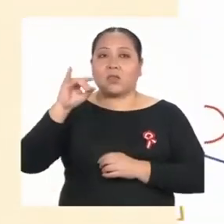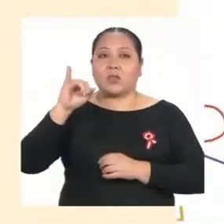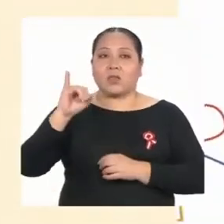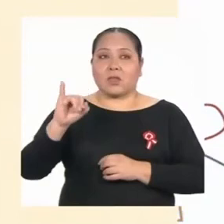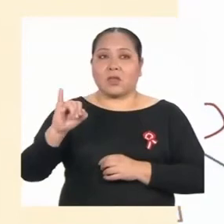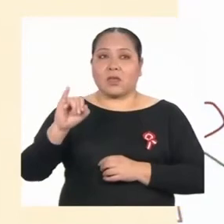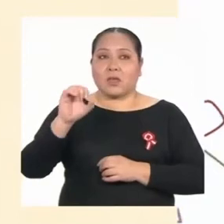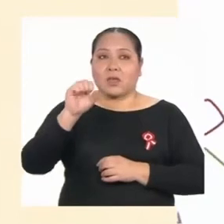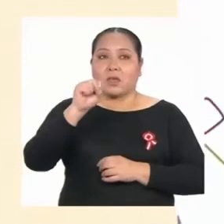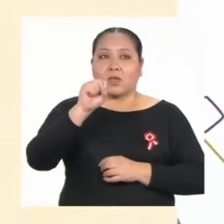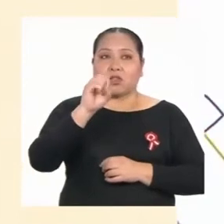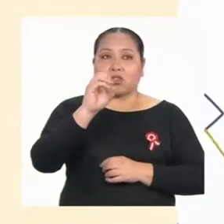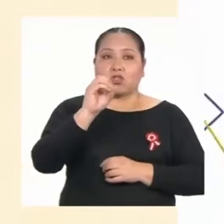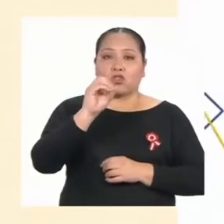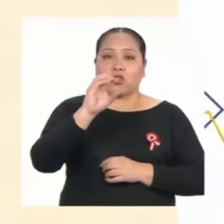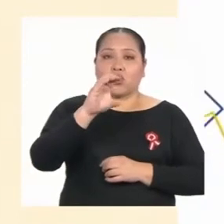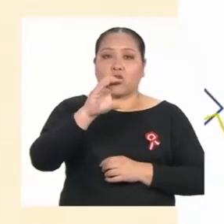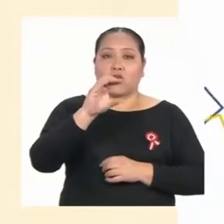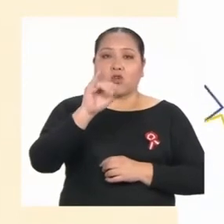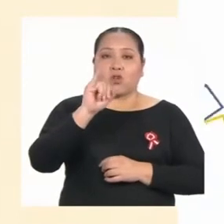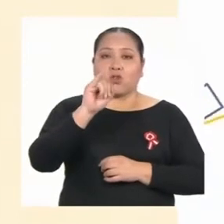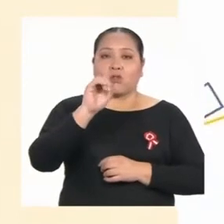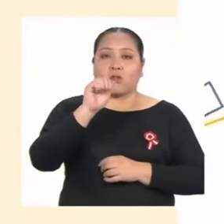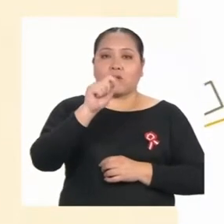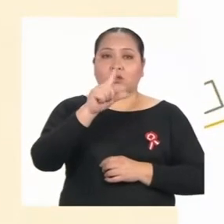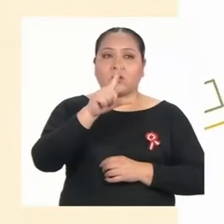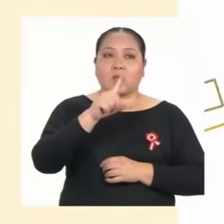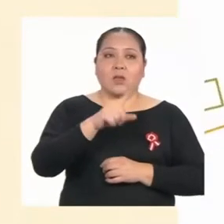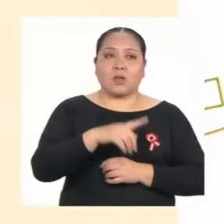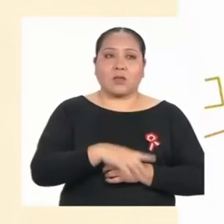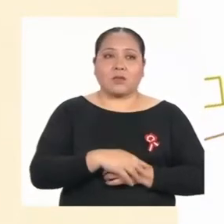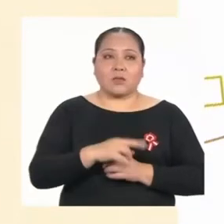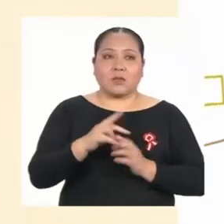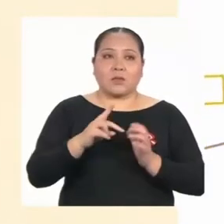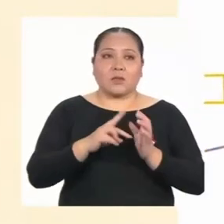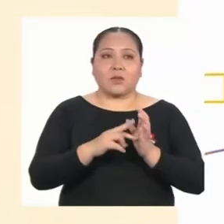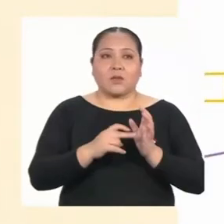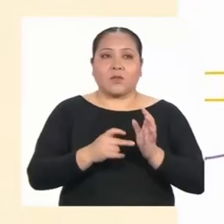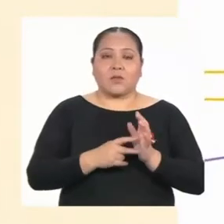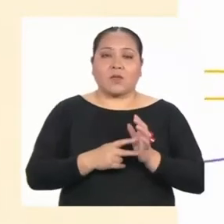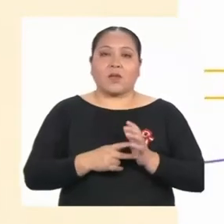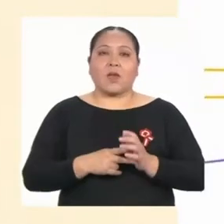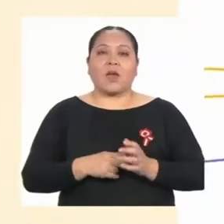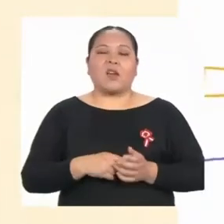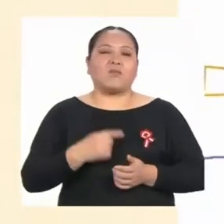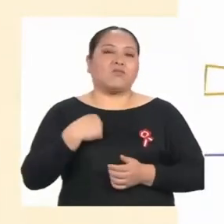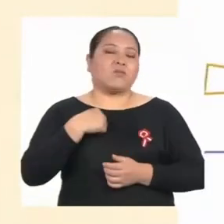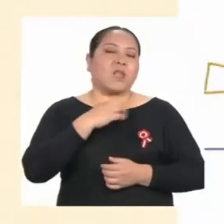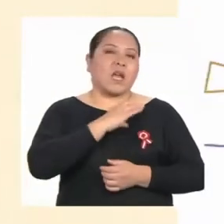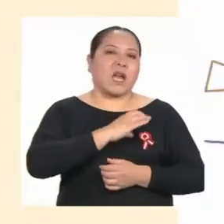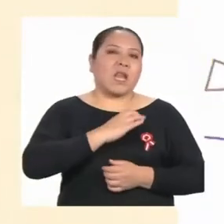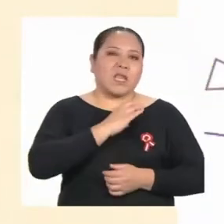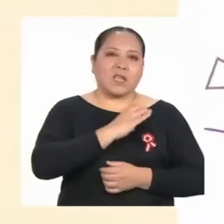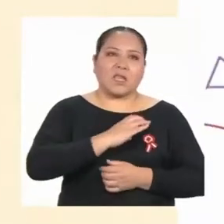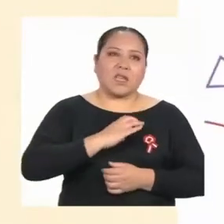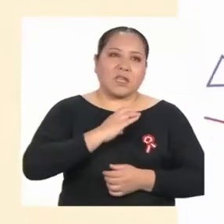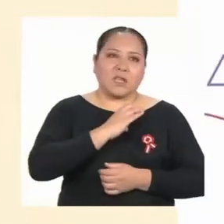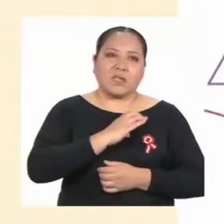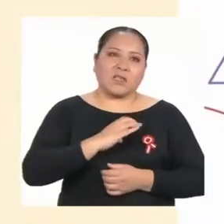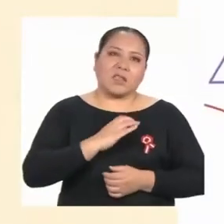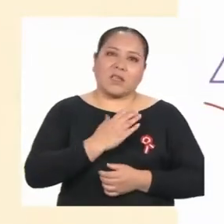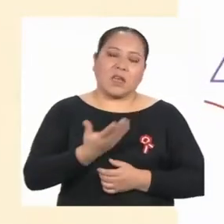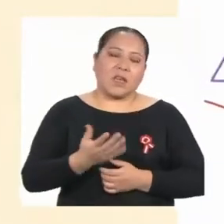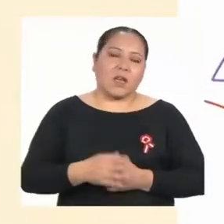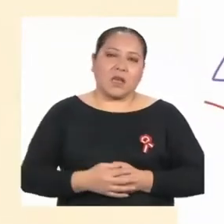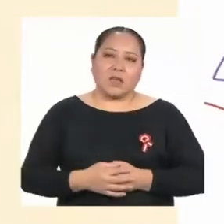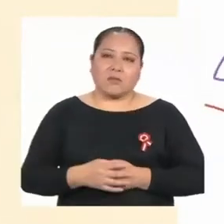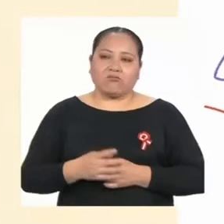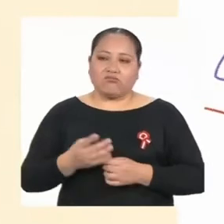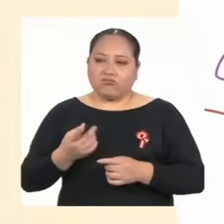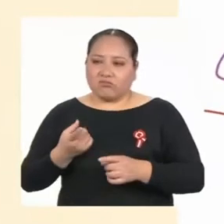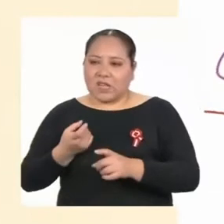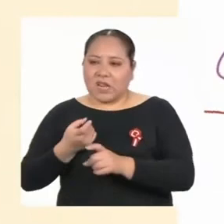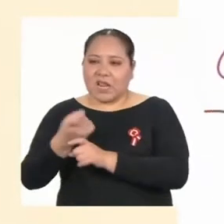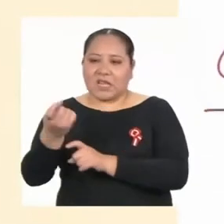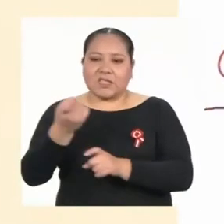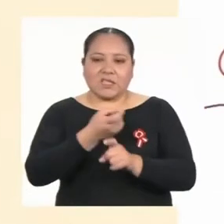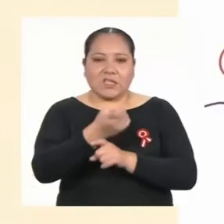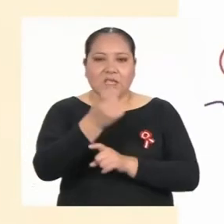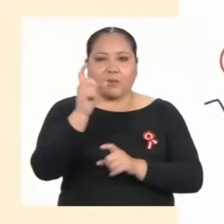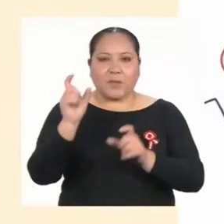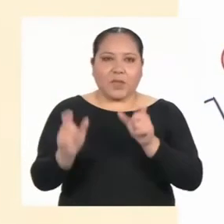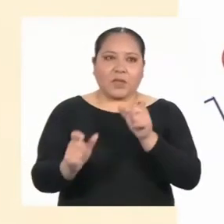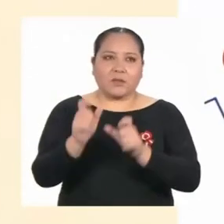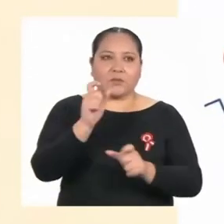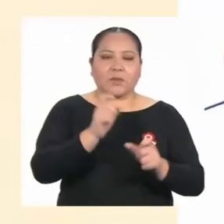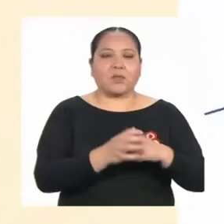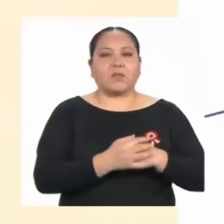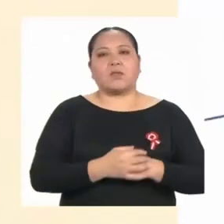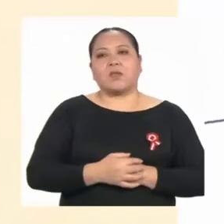resultado disocial, que se refiere a comportamientos que atentan contra las personas, es